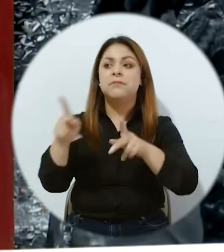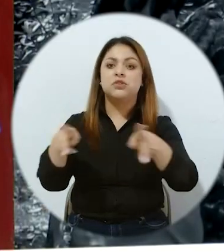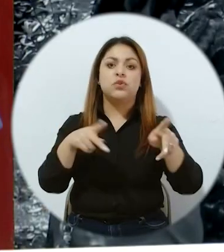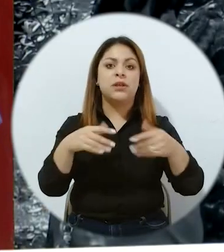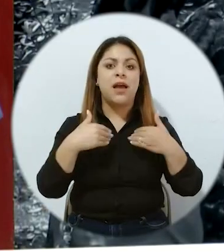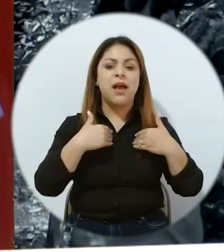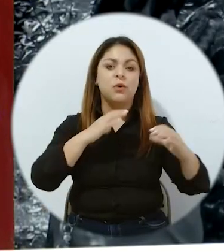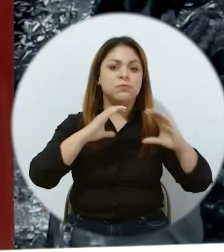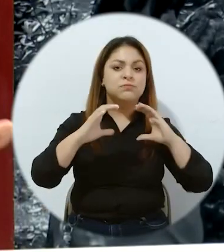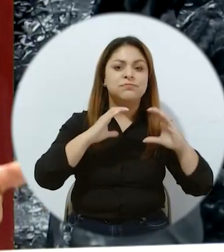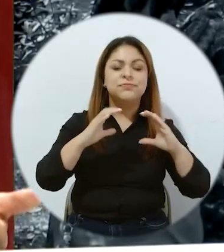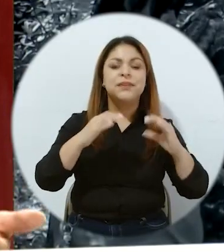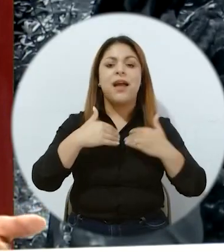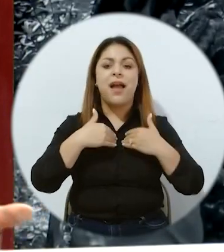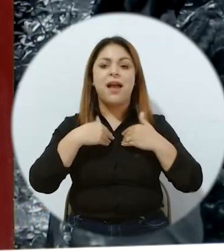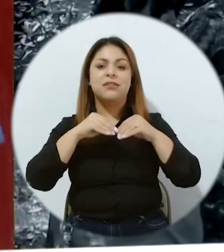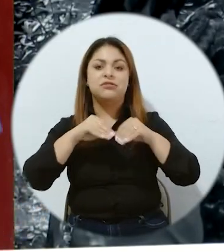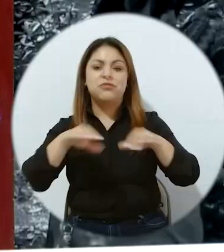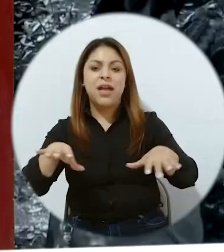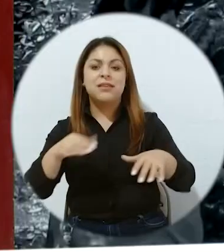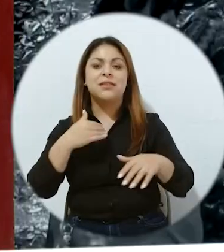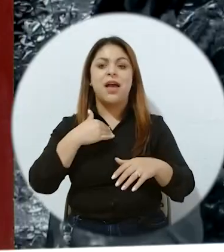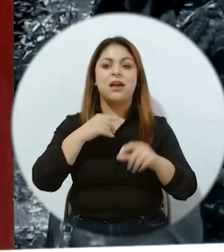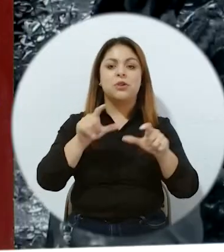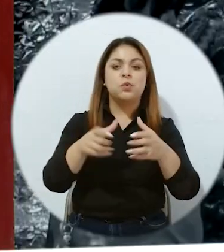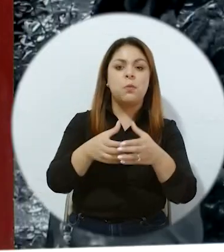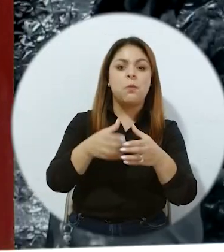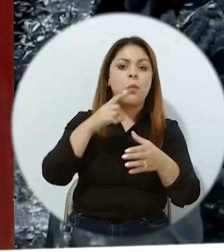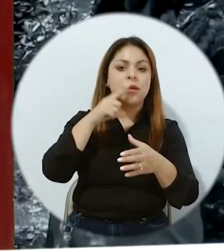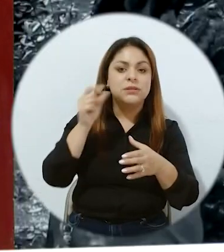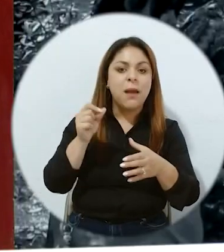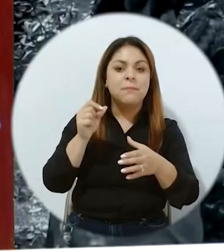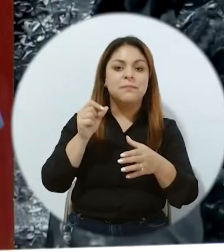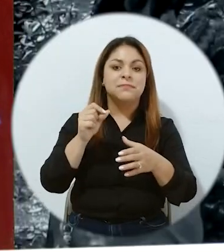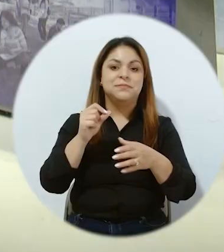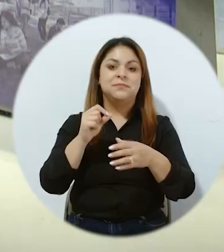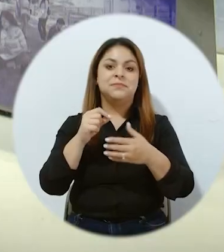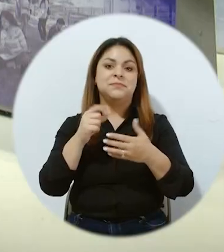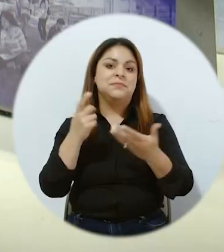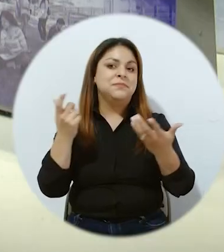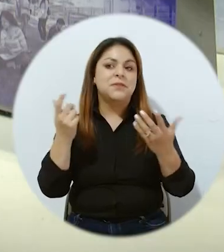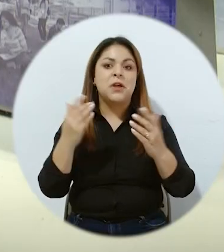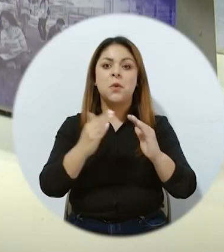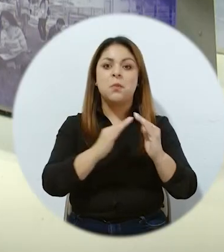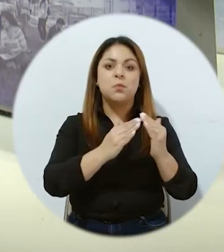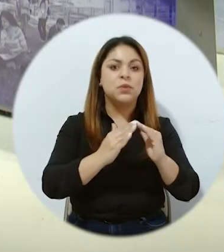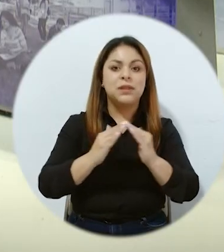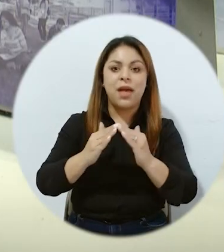estas personas, hay redes, hay grupos de WhatsApp. Comunidades. Hay comunidades que se están